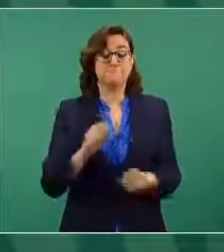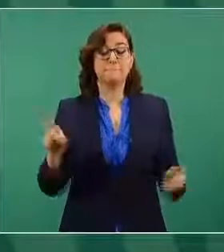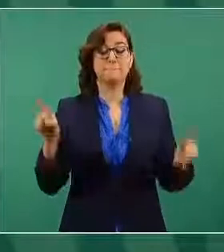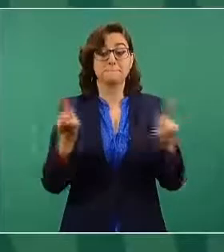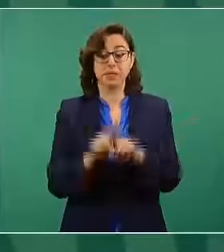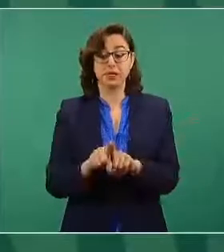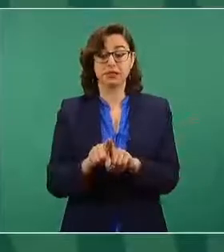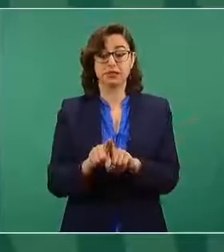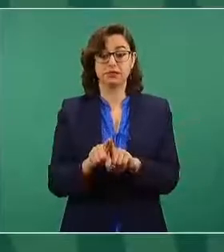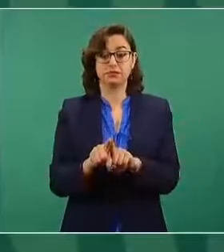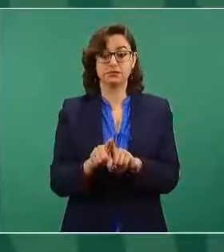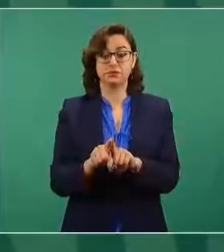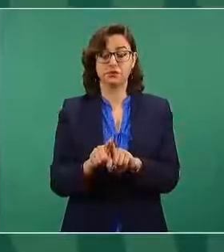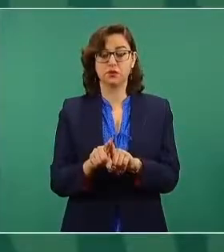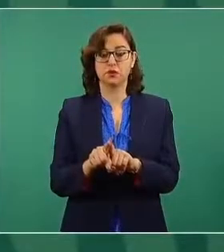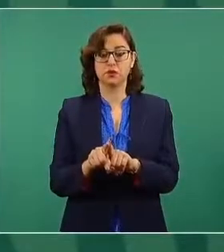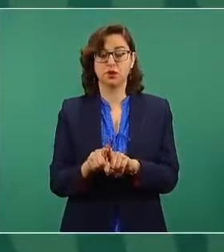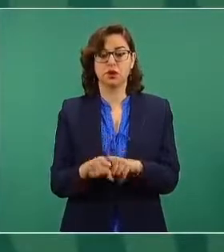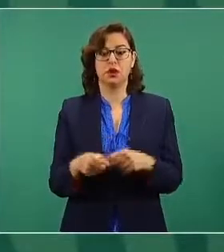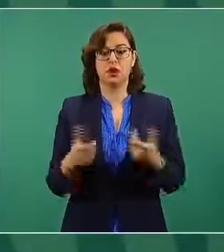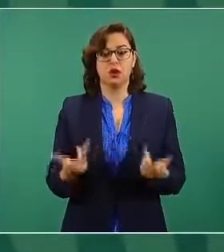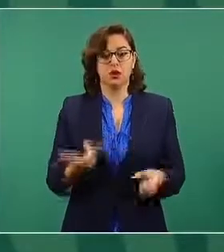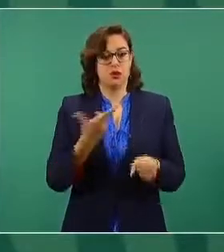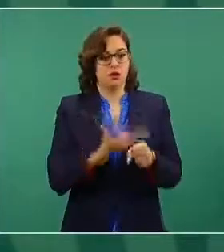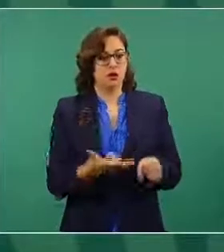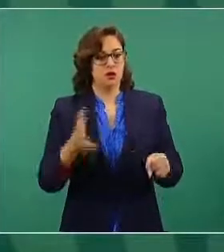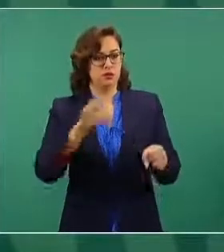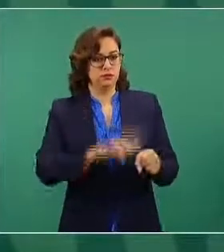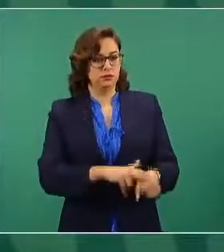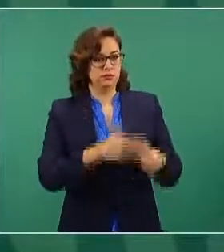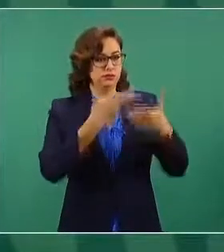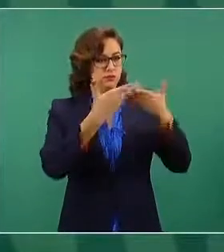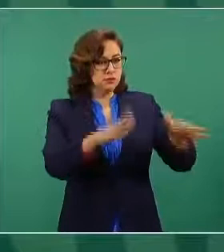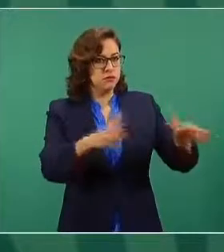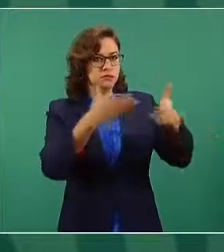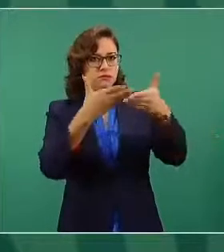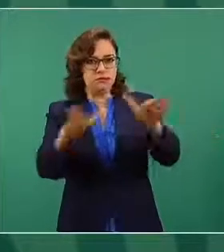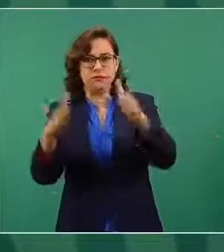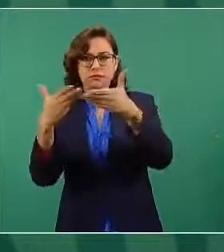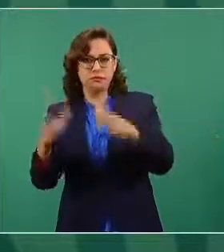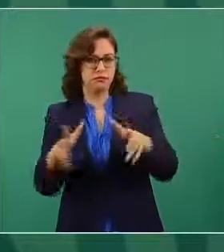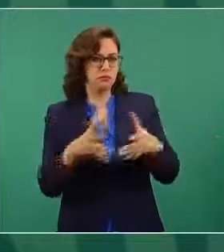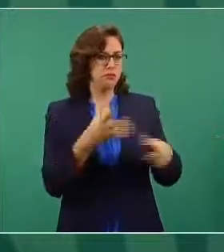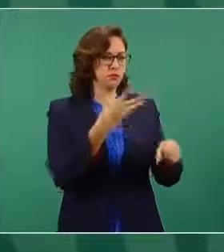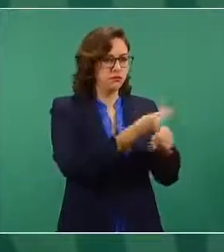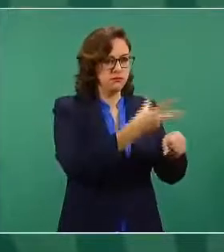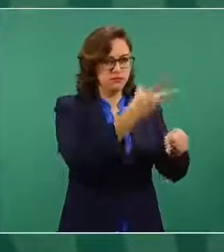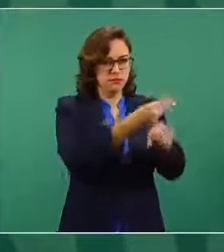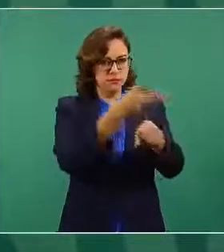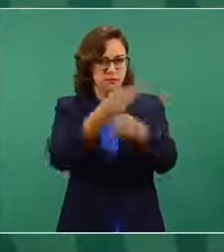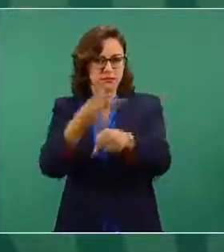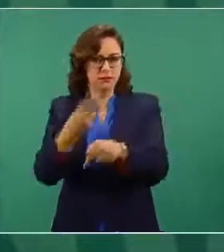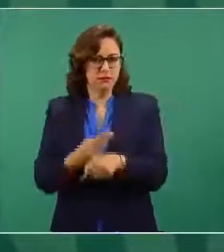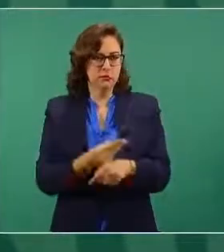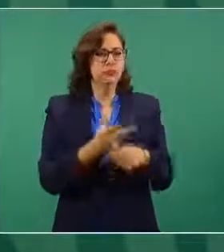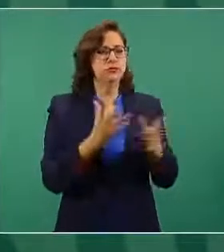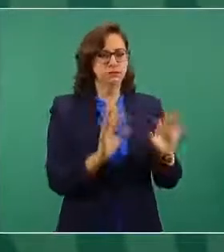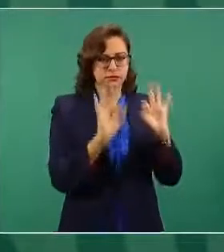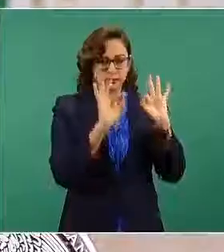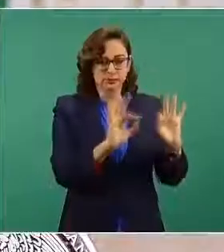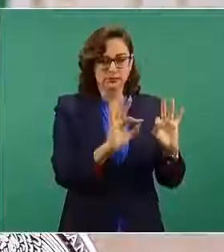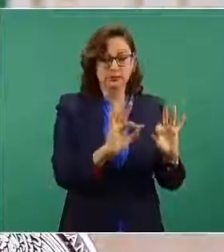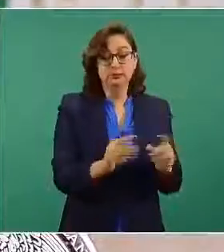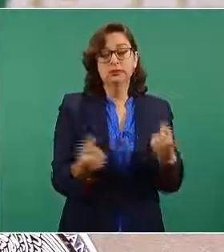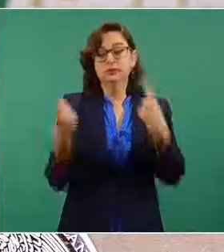con la expansión hospitalaria, el otro pilar muy importante del manejo de la epidemia fue